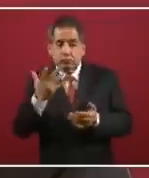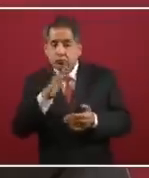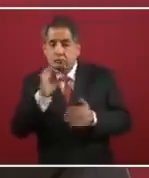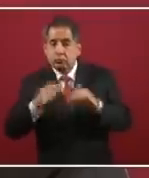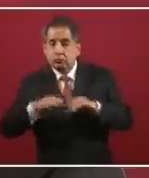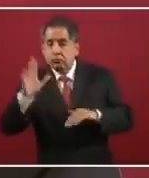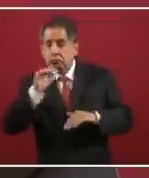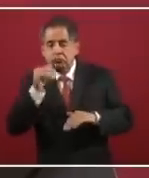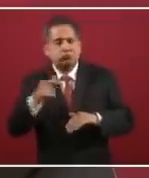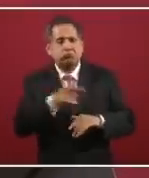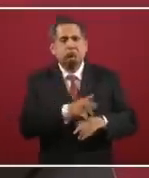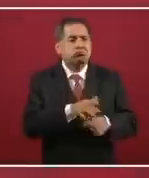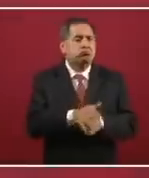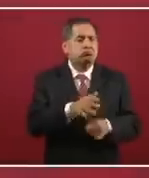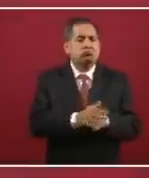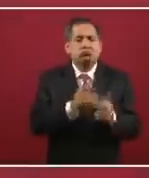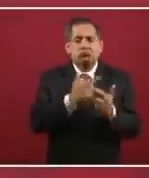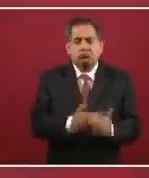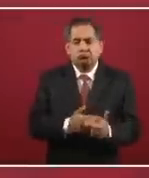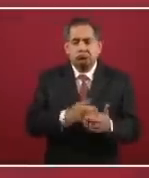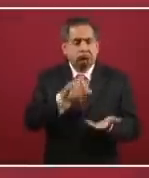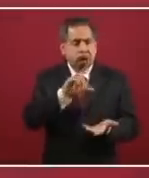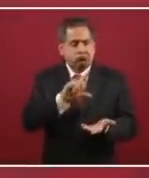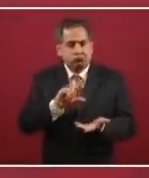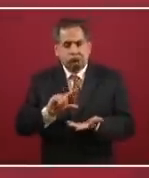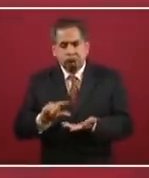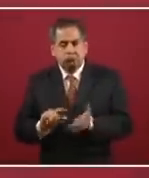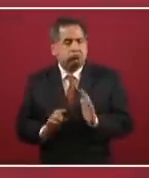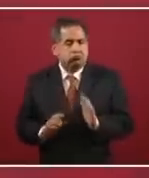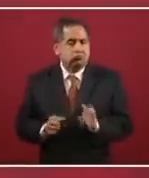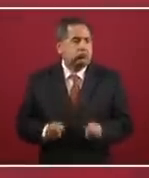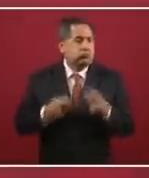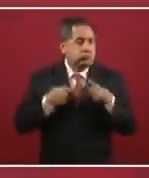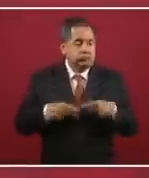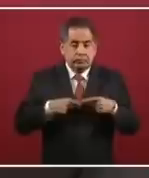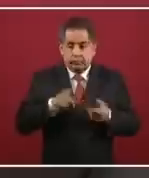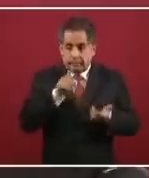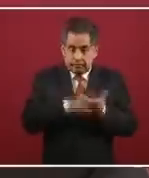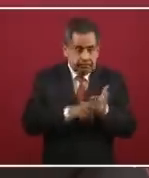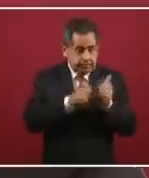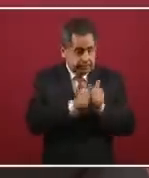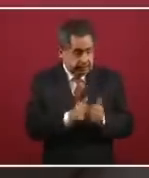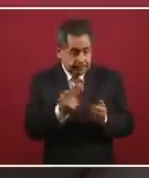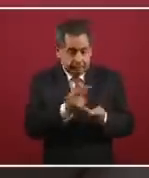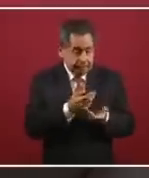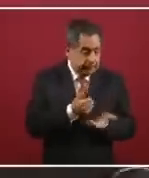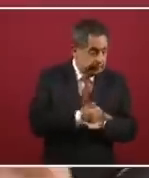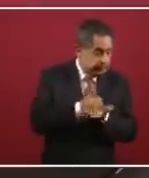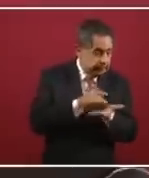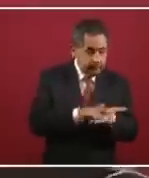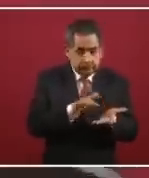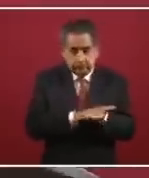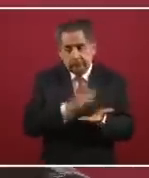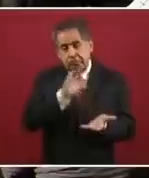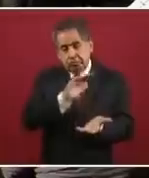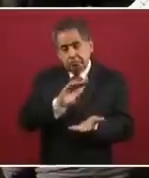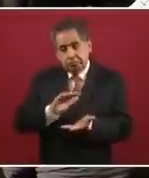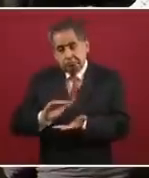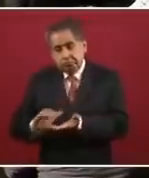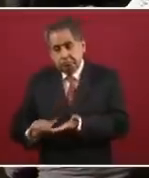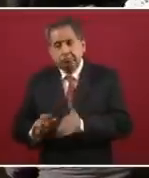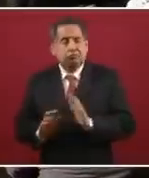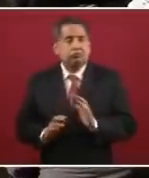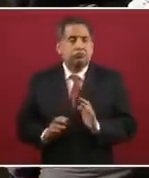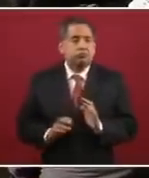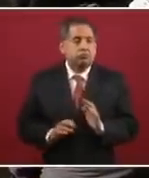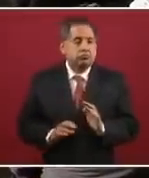la capacidad instalada y va para abajo. Es decir, el número de personas que están necesitando esos apoyos también está bajando.